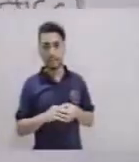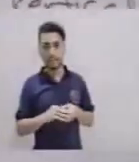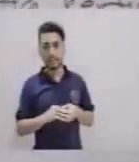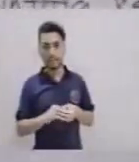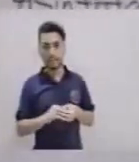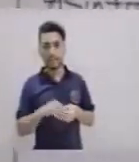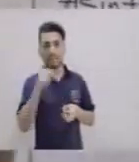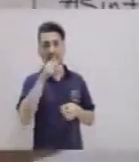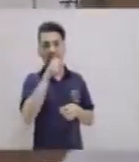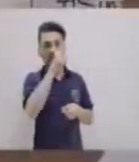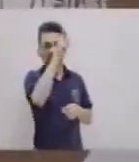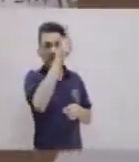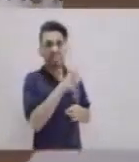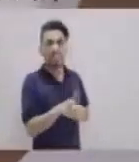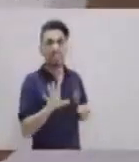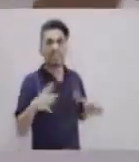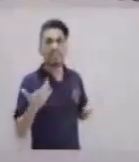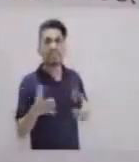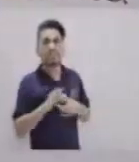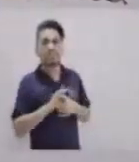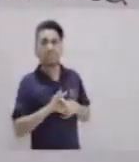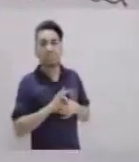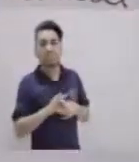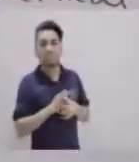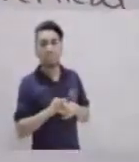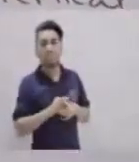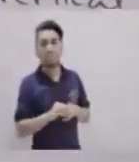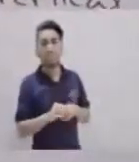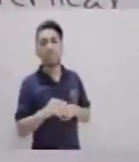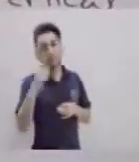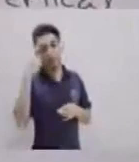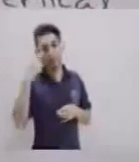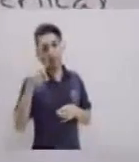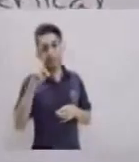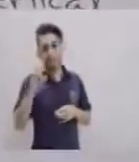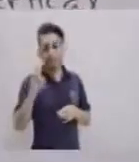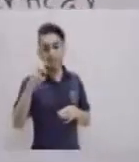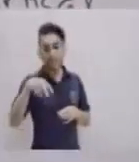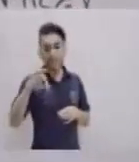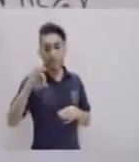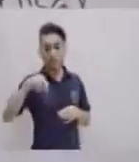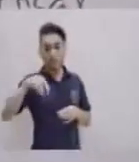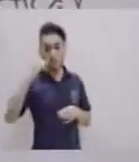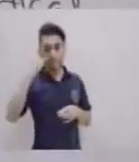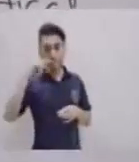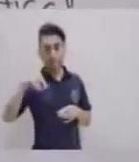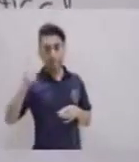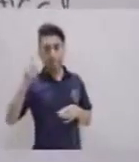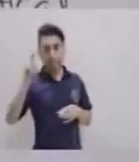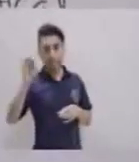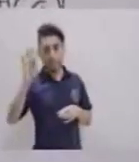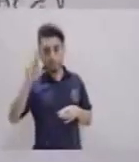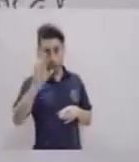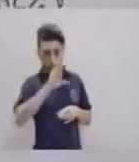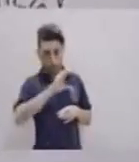donde la asíntota vertical solo nos sirve el denominador. Ajá. Y este denominador